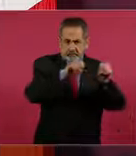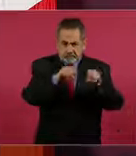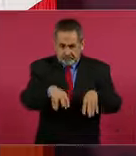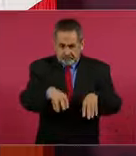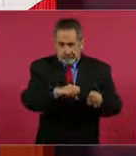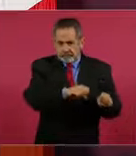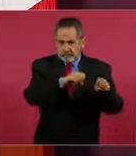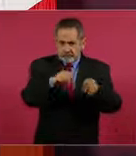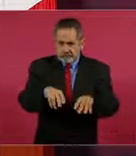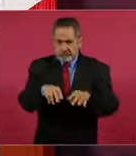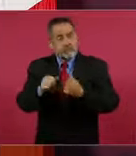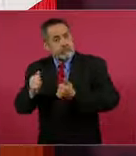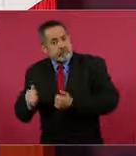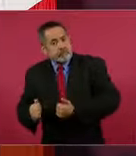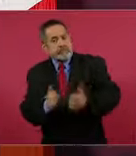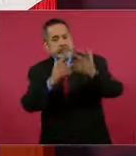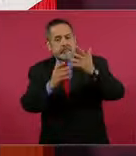de Estados Unidos.